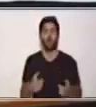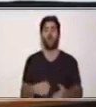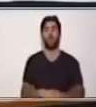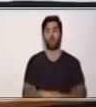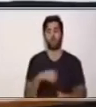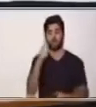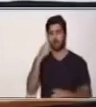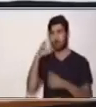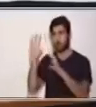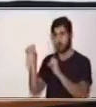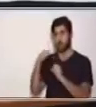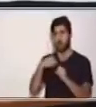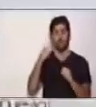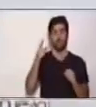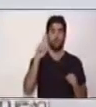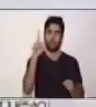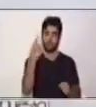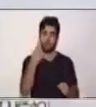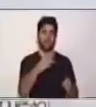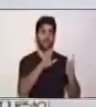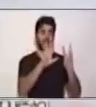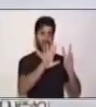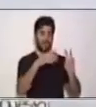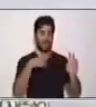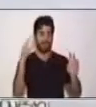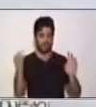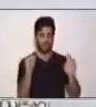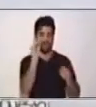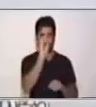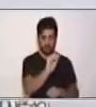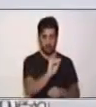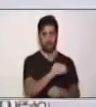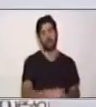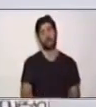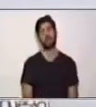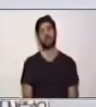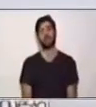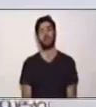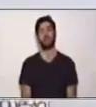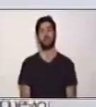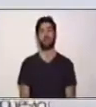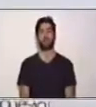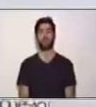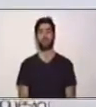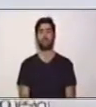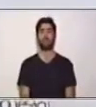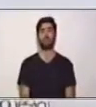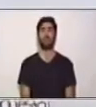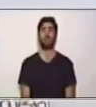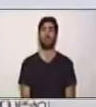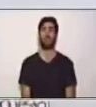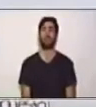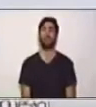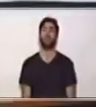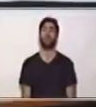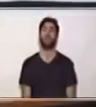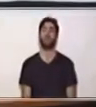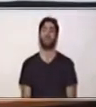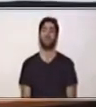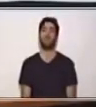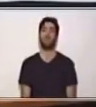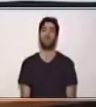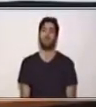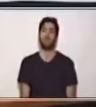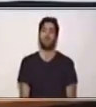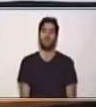dato que tengo? 7. Tengo 7. Entonces yo busco y coloco mi número